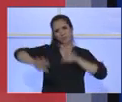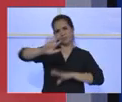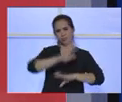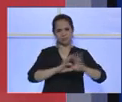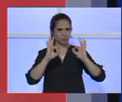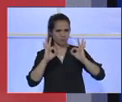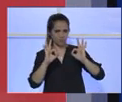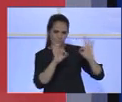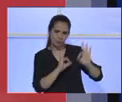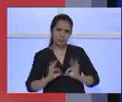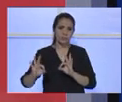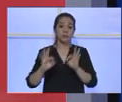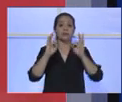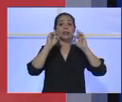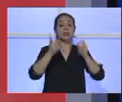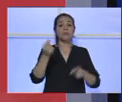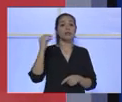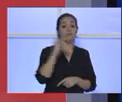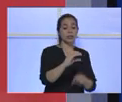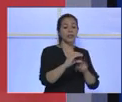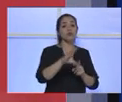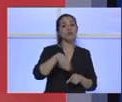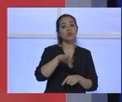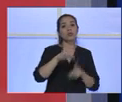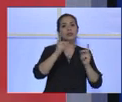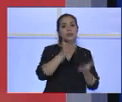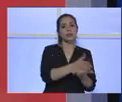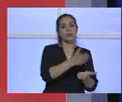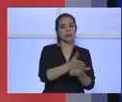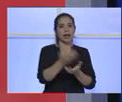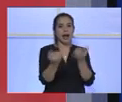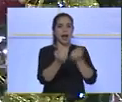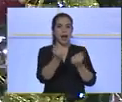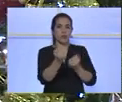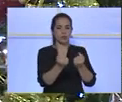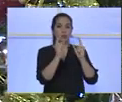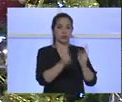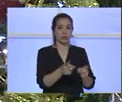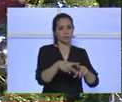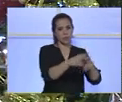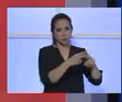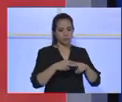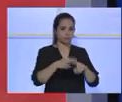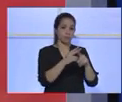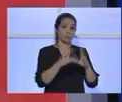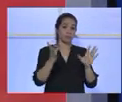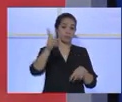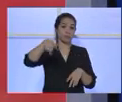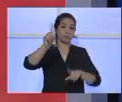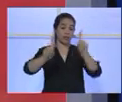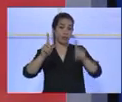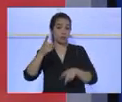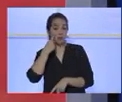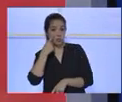a llevar algo de inversión al estacionamiento vehicular, que como sabrán, es un gran